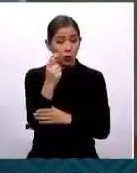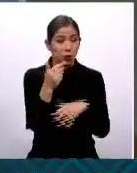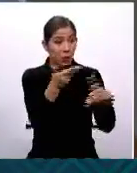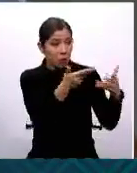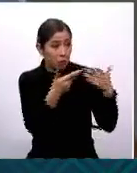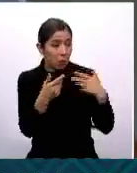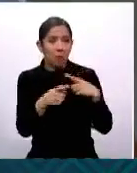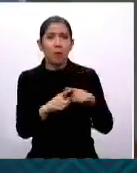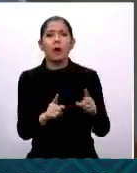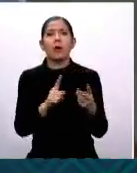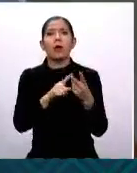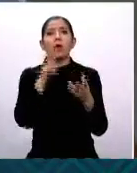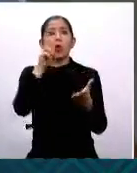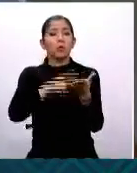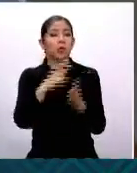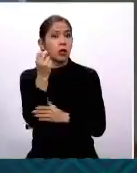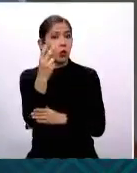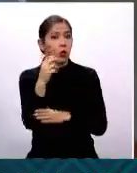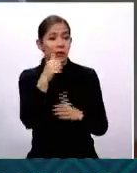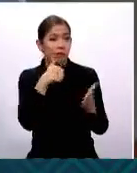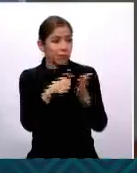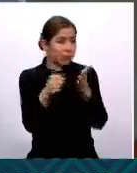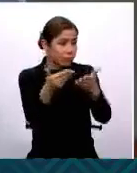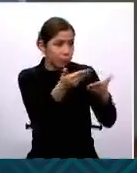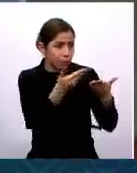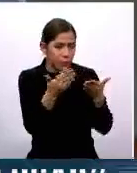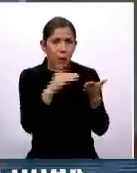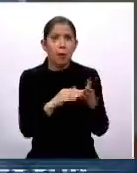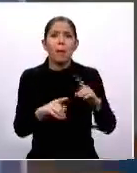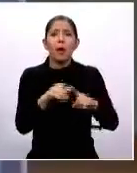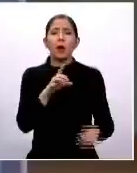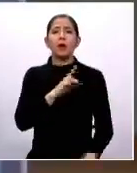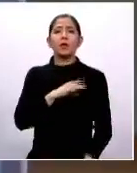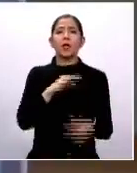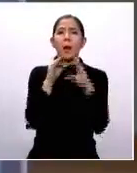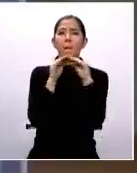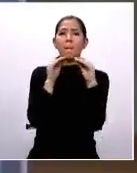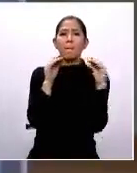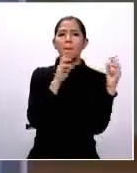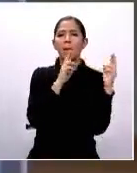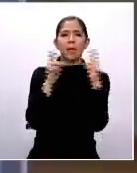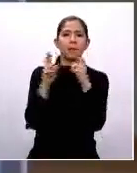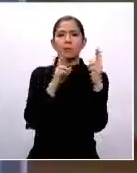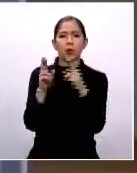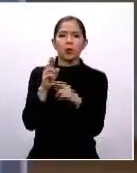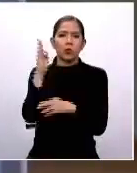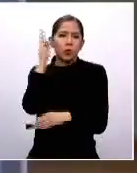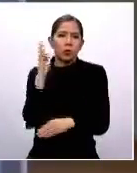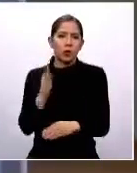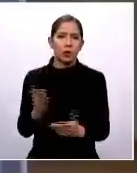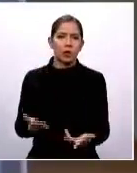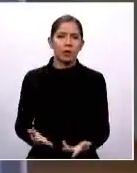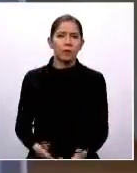volvió a lanzar en 2012 y a las que Chile nunca se dignó responder.